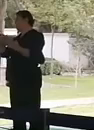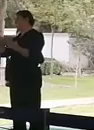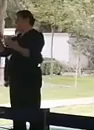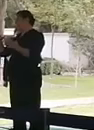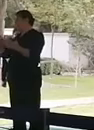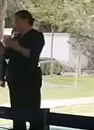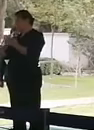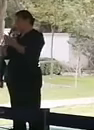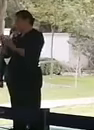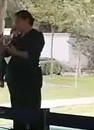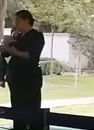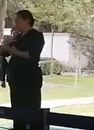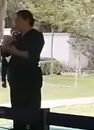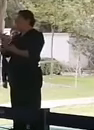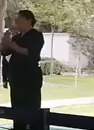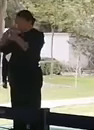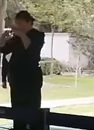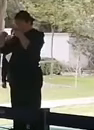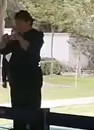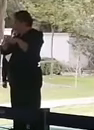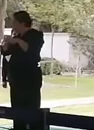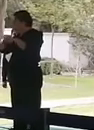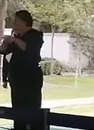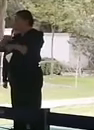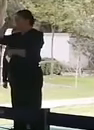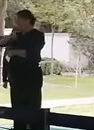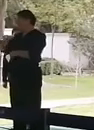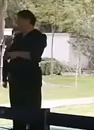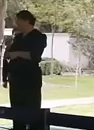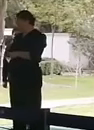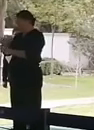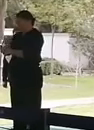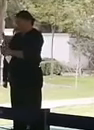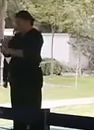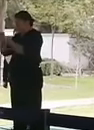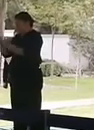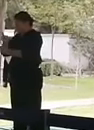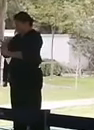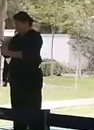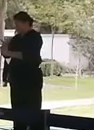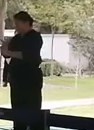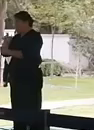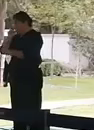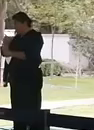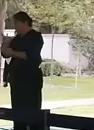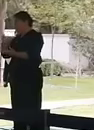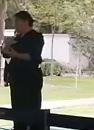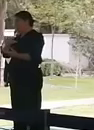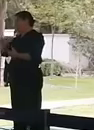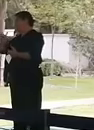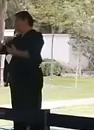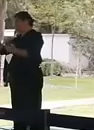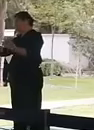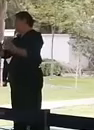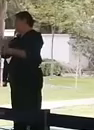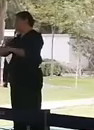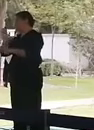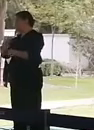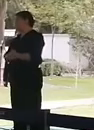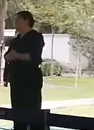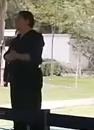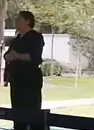de gobierno, con el secretario de seguridad, con Nery, con los demás, ¿no?